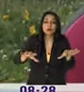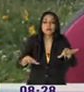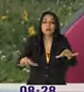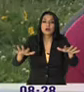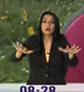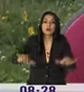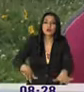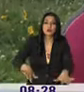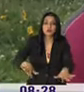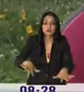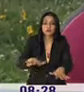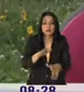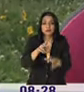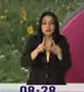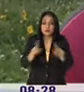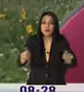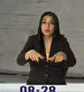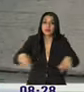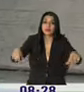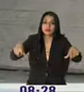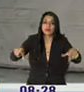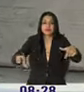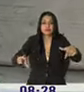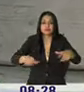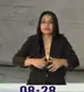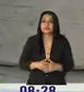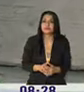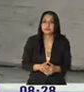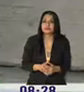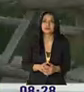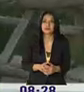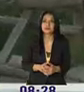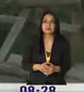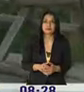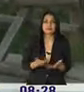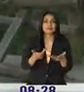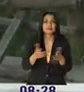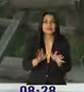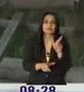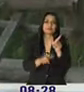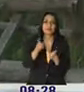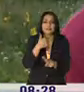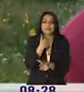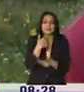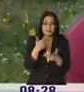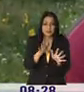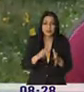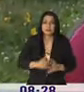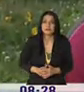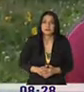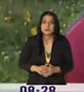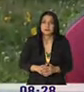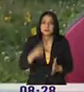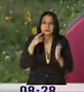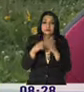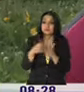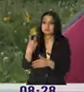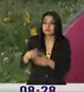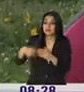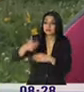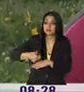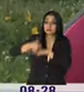tierras y el puente se va terminando, pues. El mismo que ya ha cobrado varias víctimas. Alguna vez que mi hijo, el